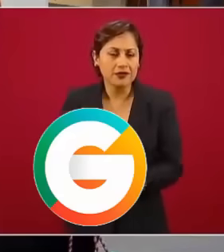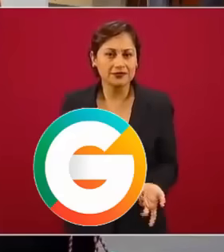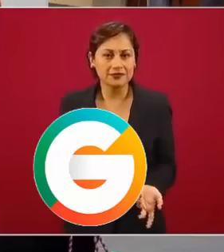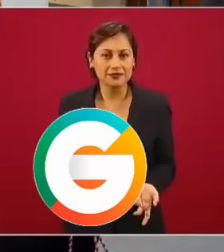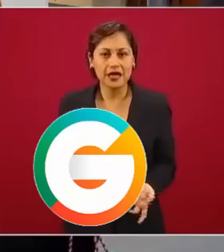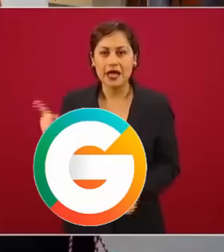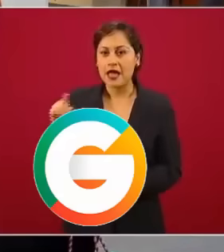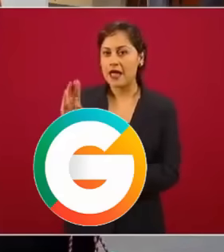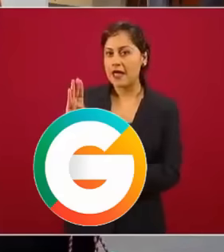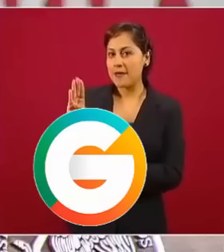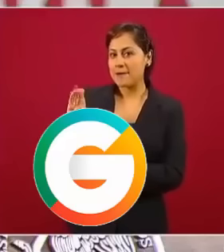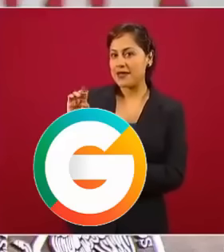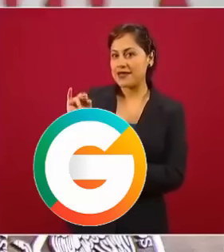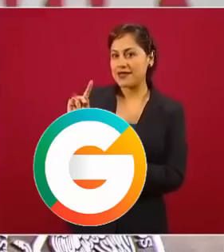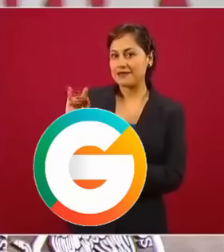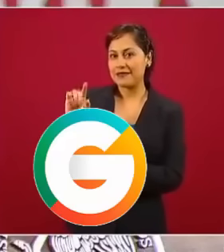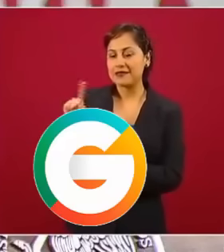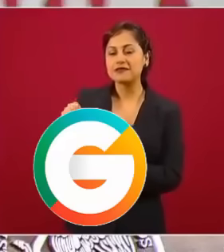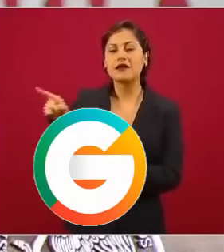Decía, se